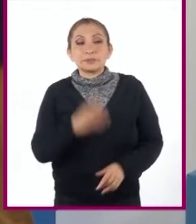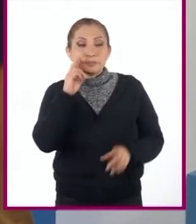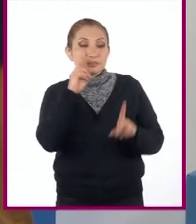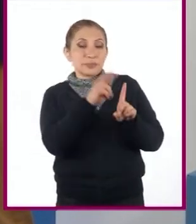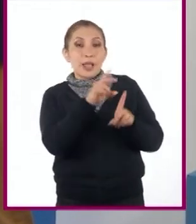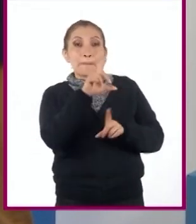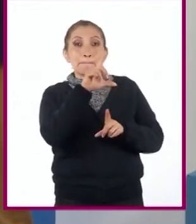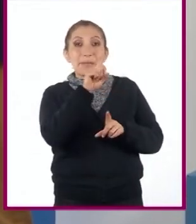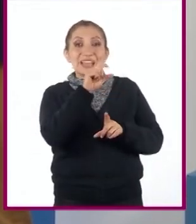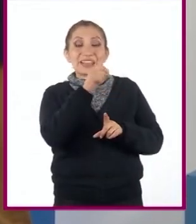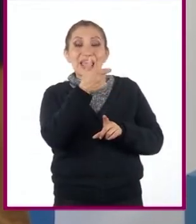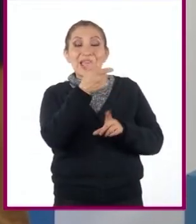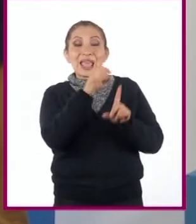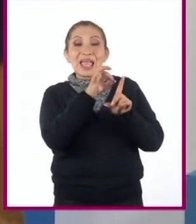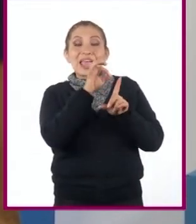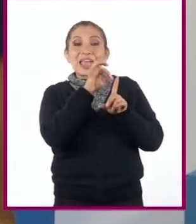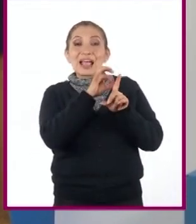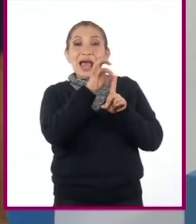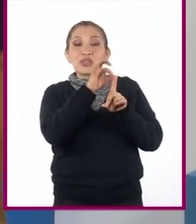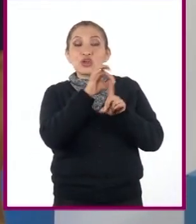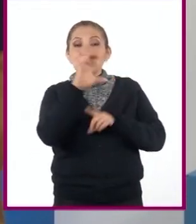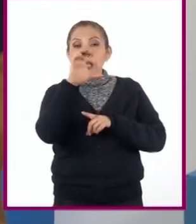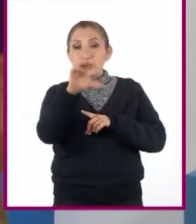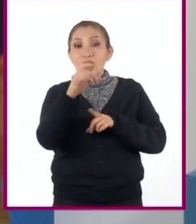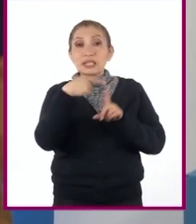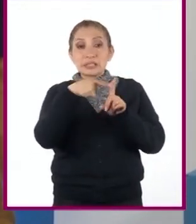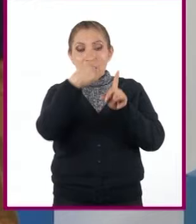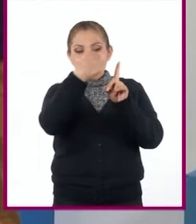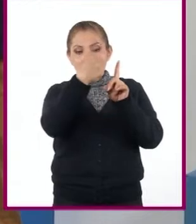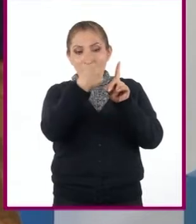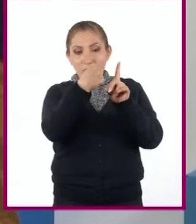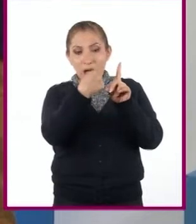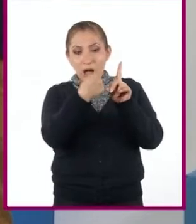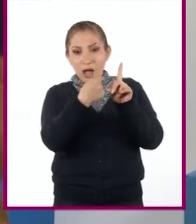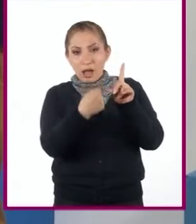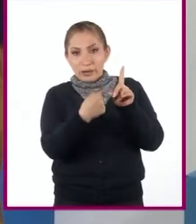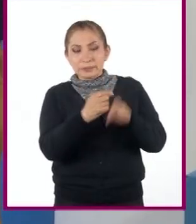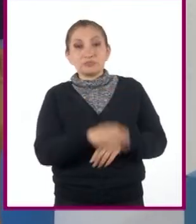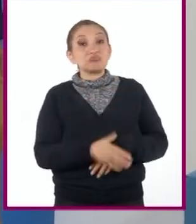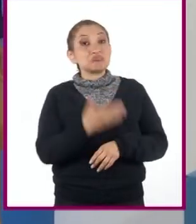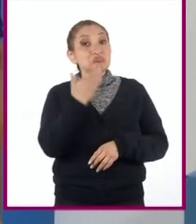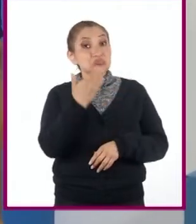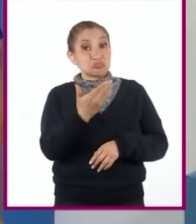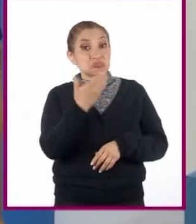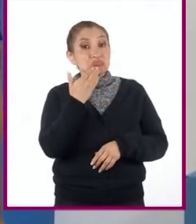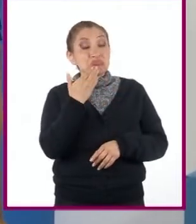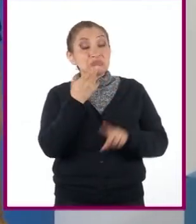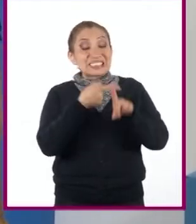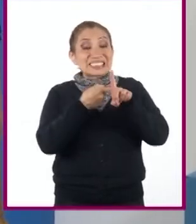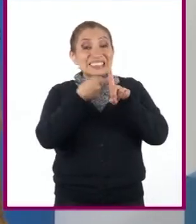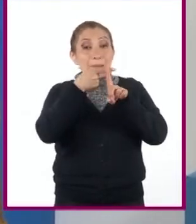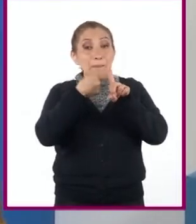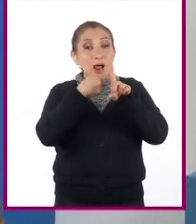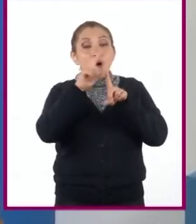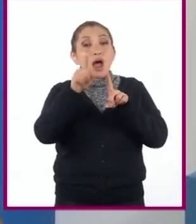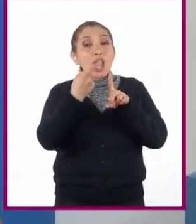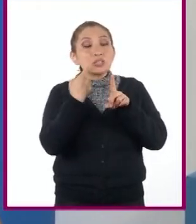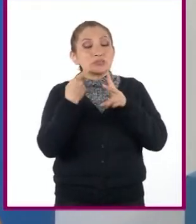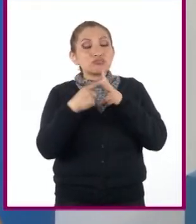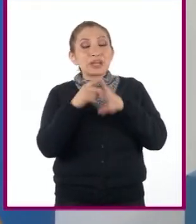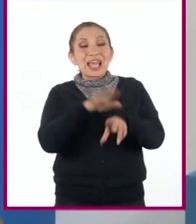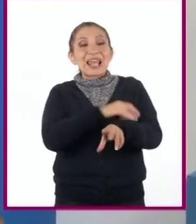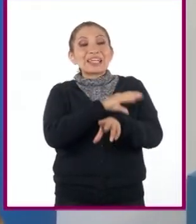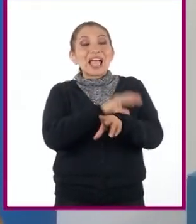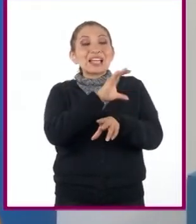registrando 20 grados centígrados y sigue bajando ya muy poquito. Muy bien, la temperatura es una medida de la